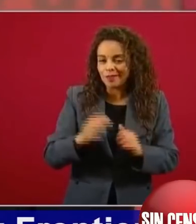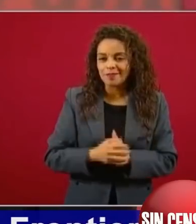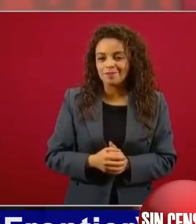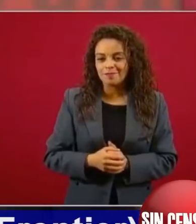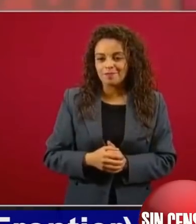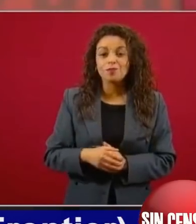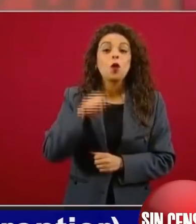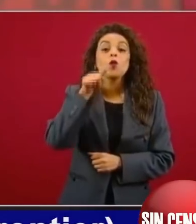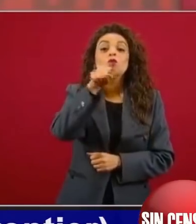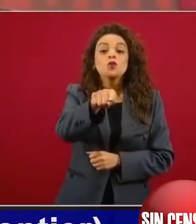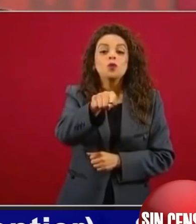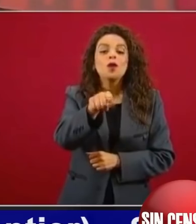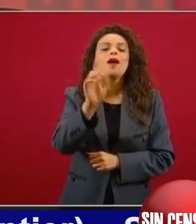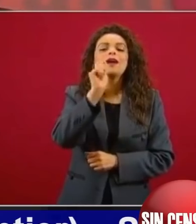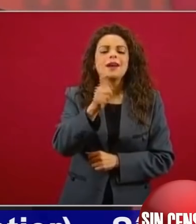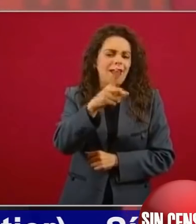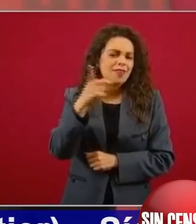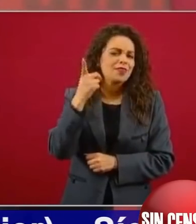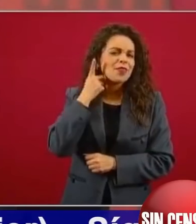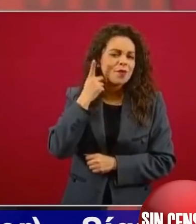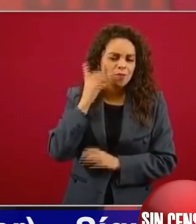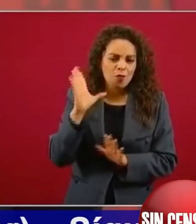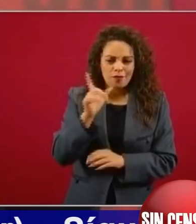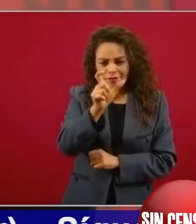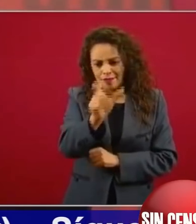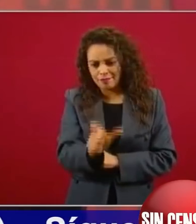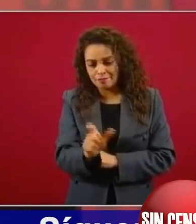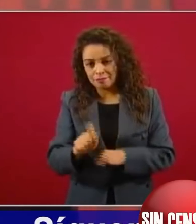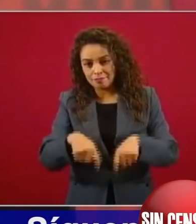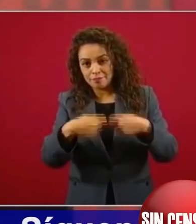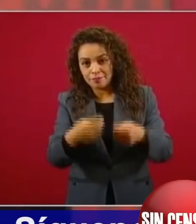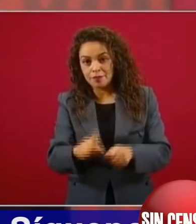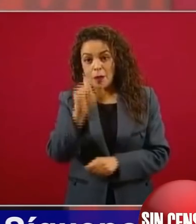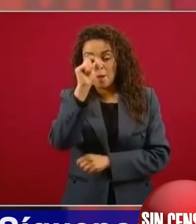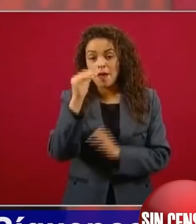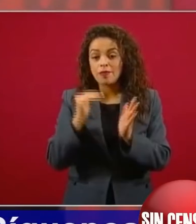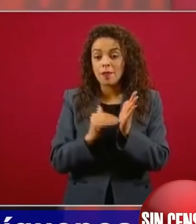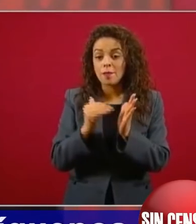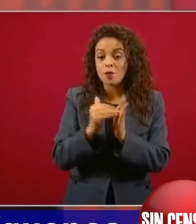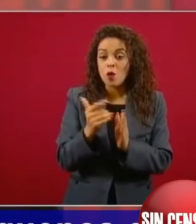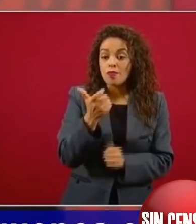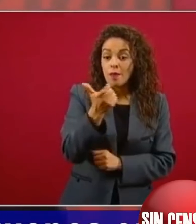eres diputado, se te asignaban 20 millones de pesos